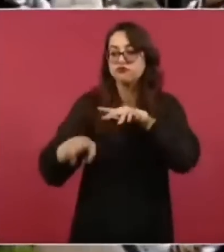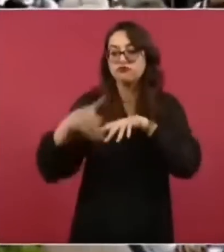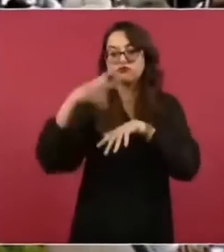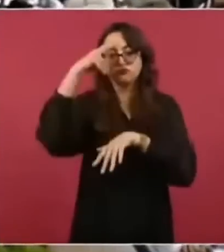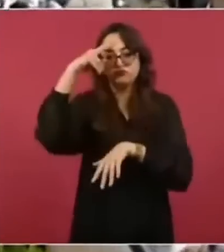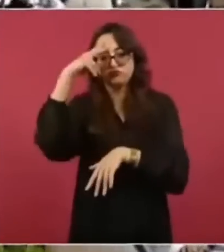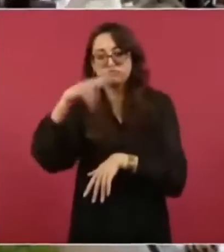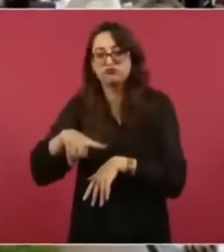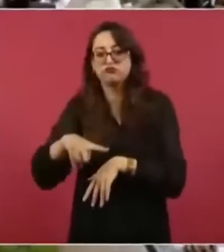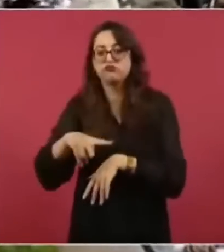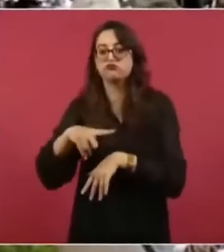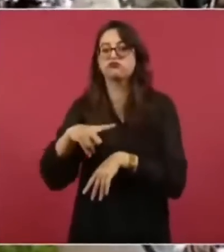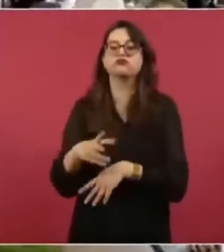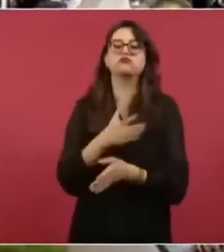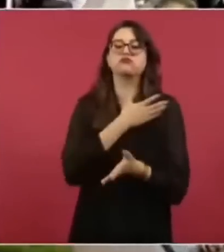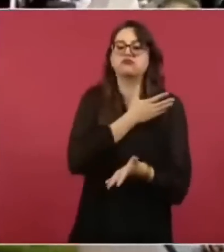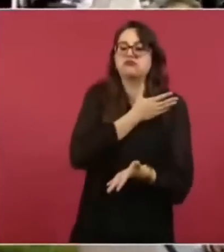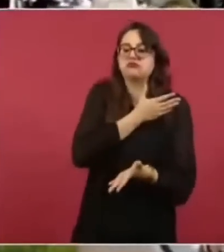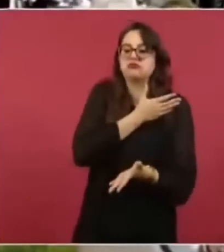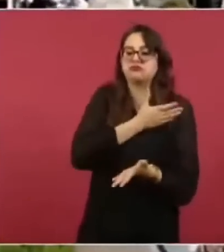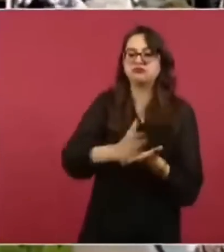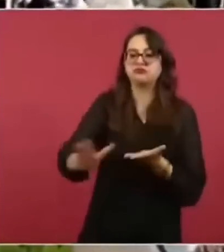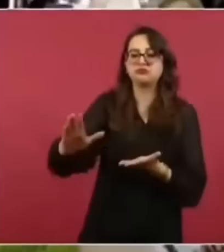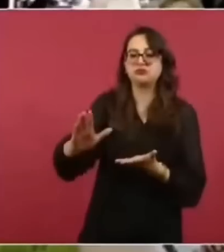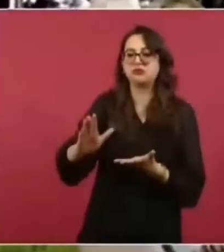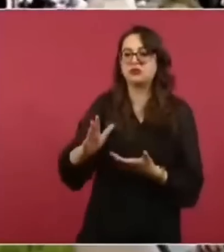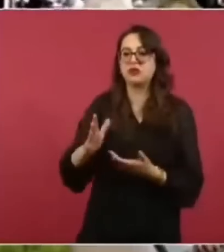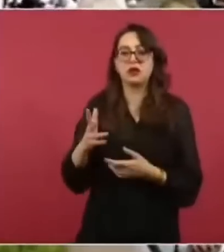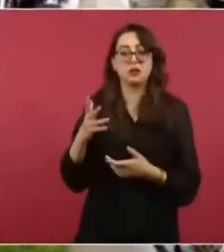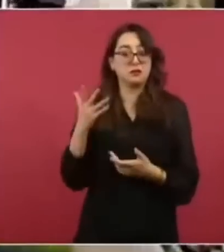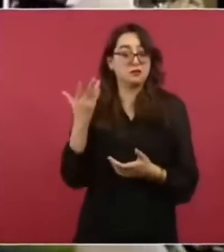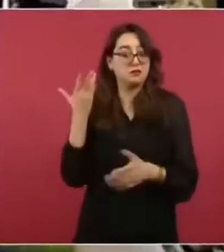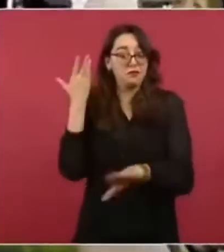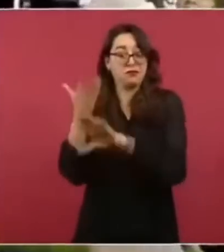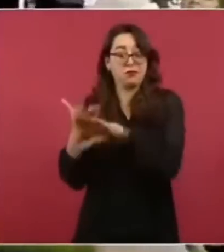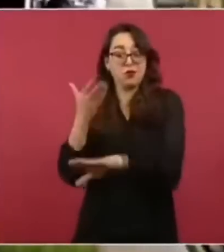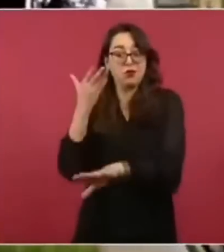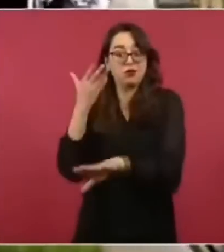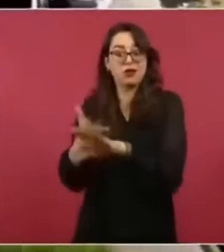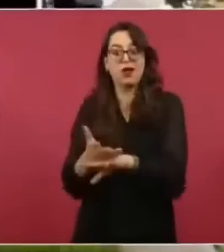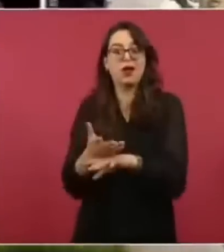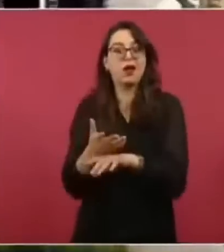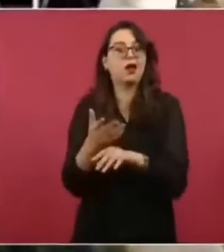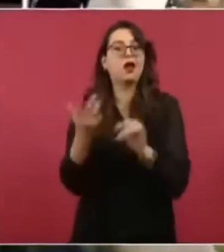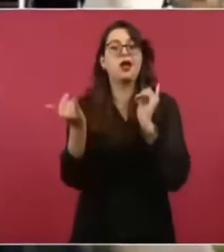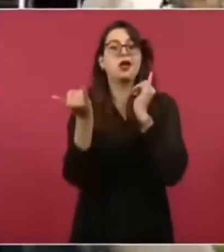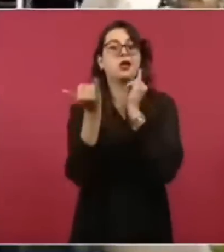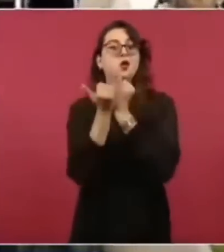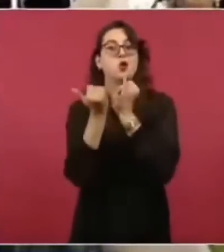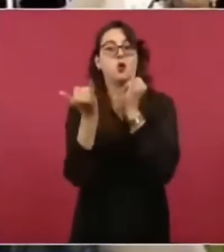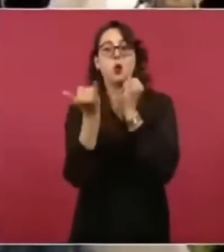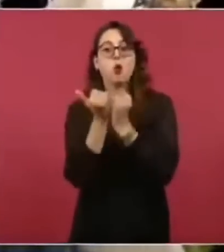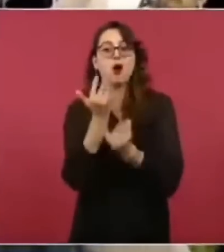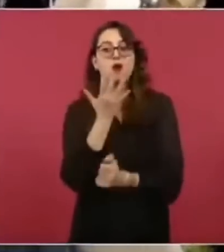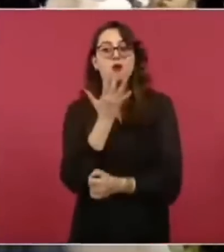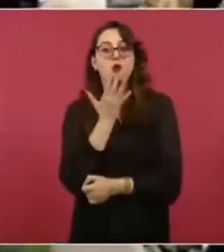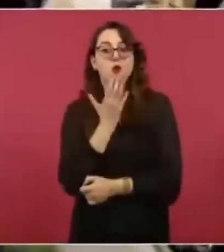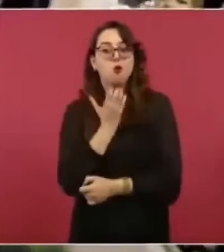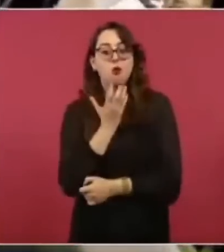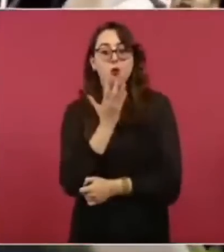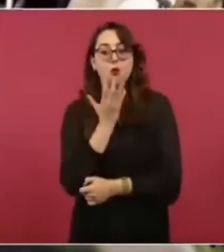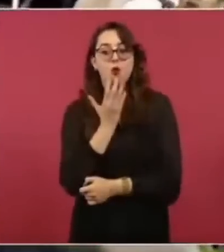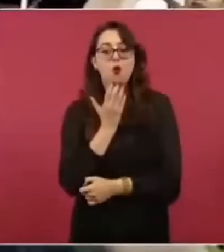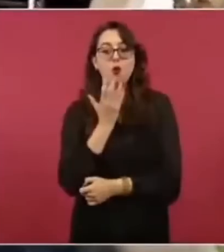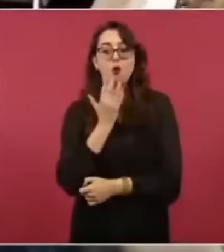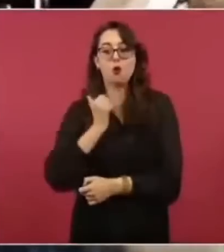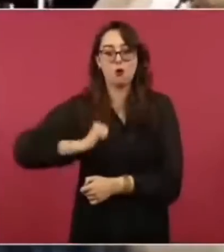en particular con los judíos estigmatizados e injustamente perseguidos de